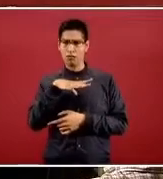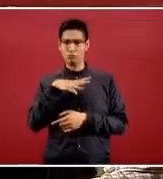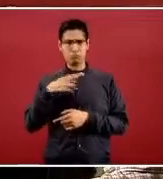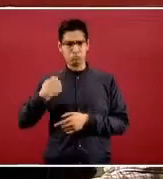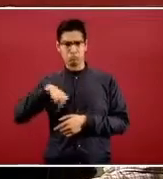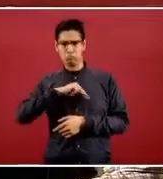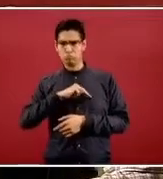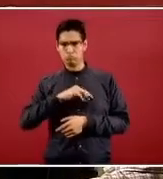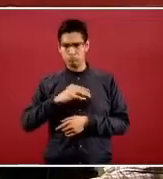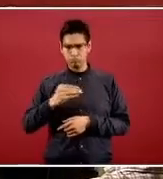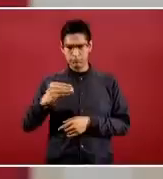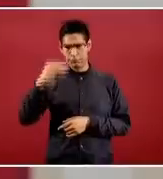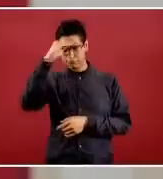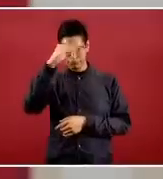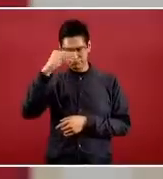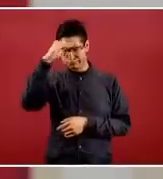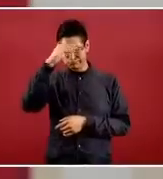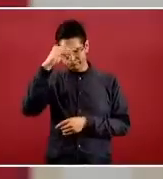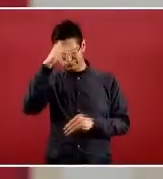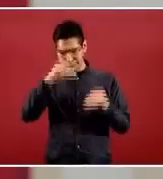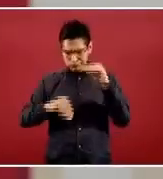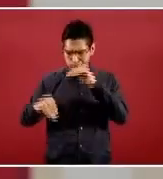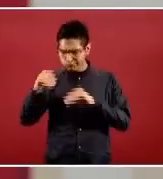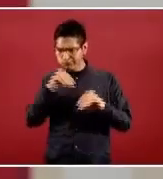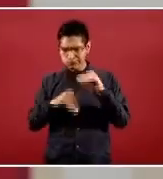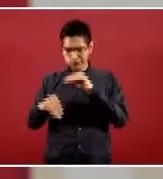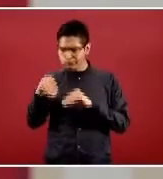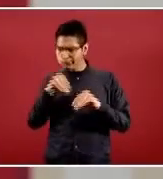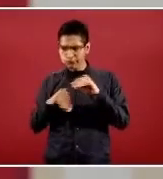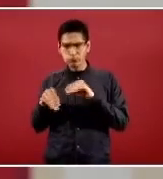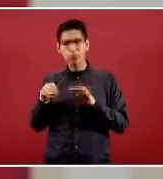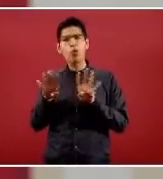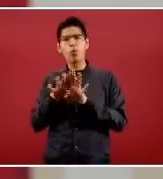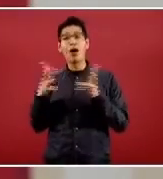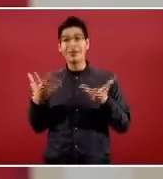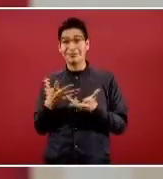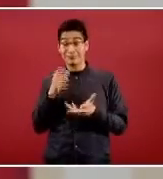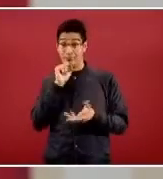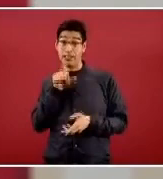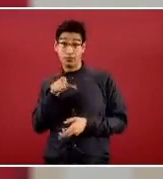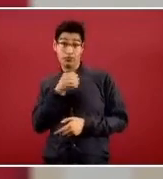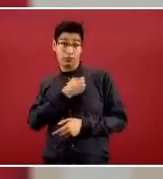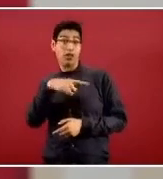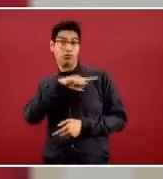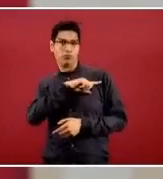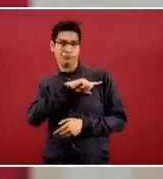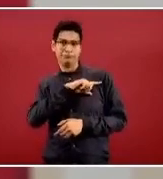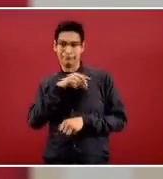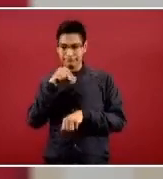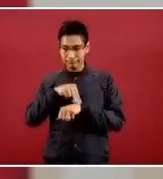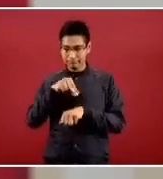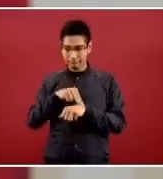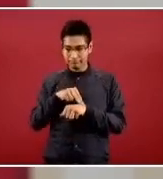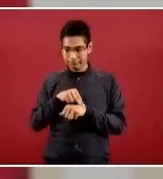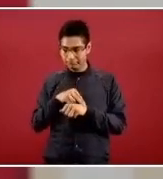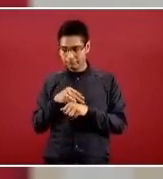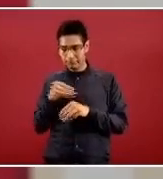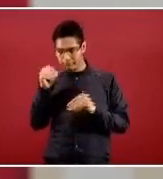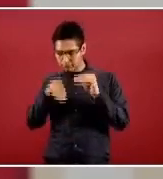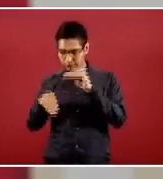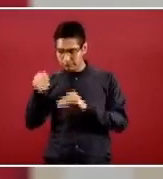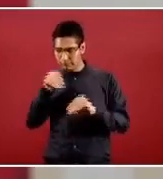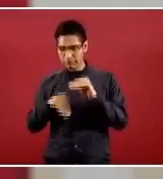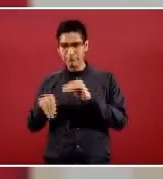técnico y de salud pública y de atención médica y de la Dirección General de